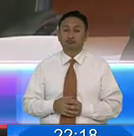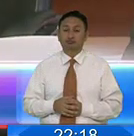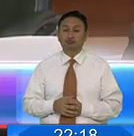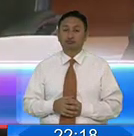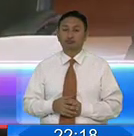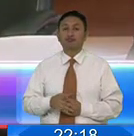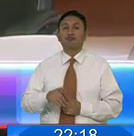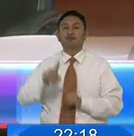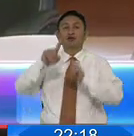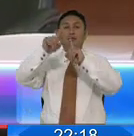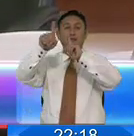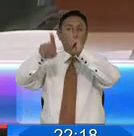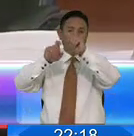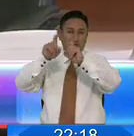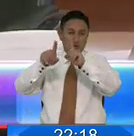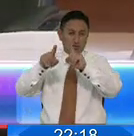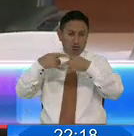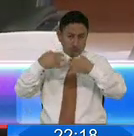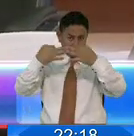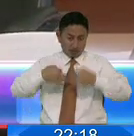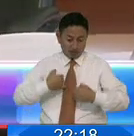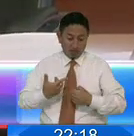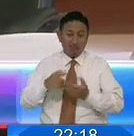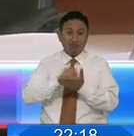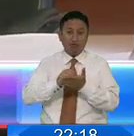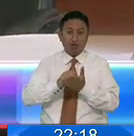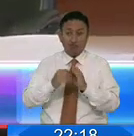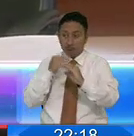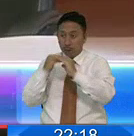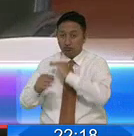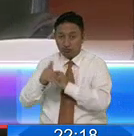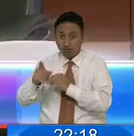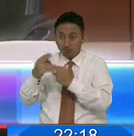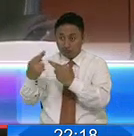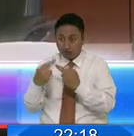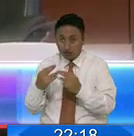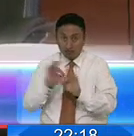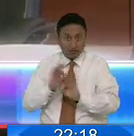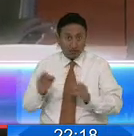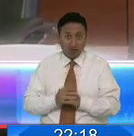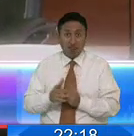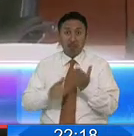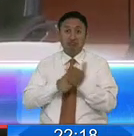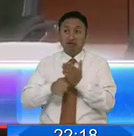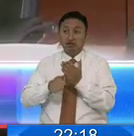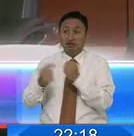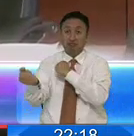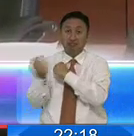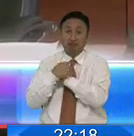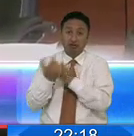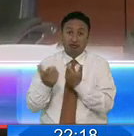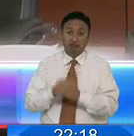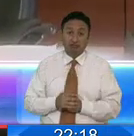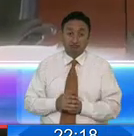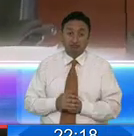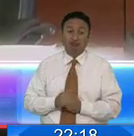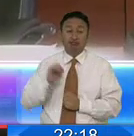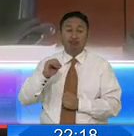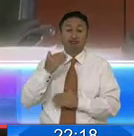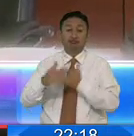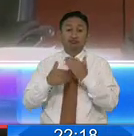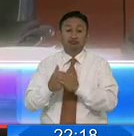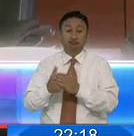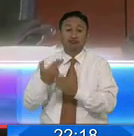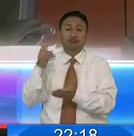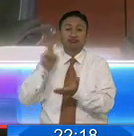preguntas que lo hemos realizado por escrito y que tampoco hemos recibido respuesta de la señora ministra nos hizo llegar a una comunicación en